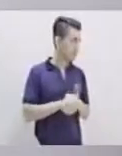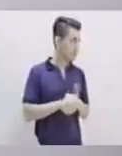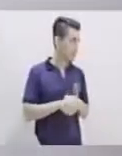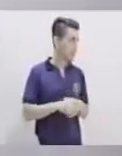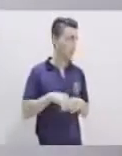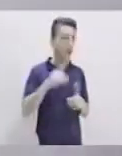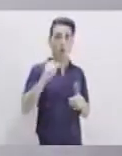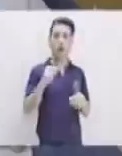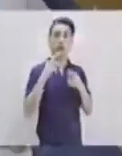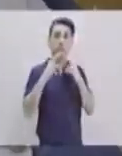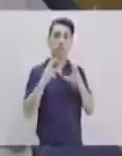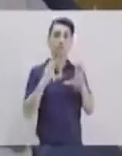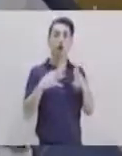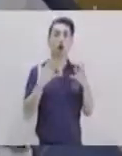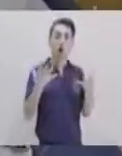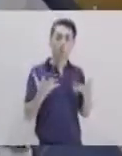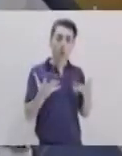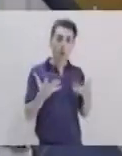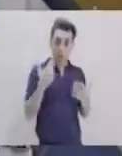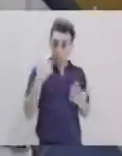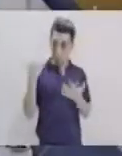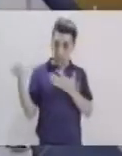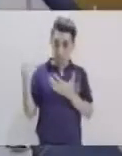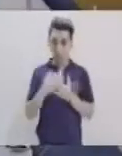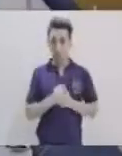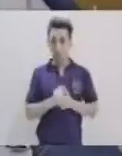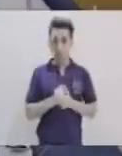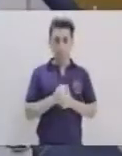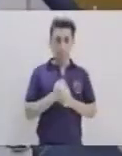el resultado, Claudia?